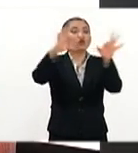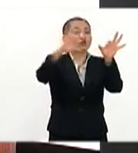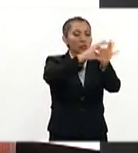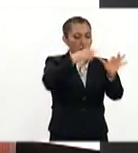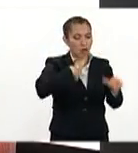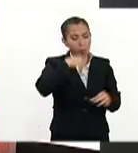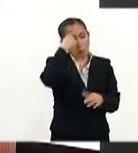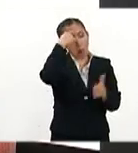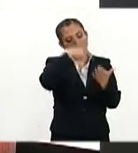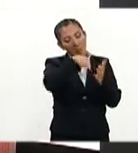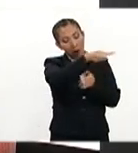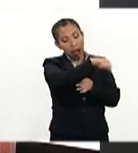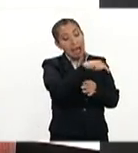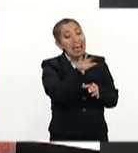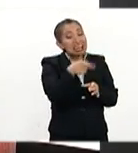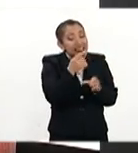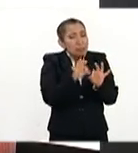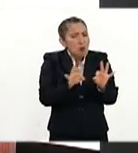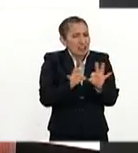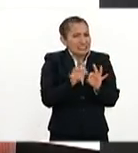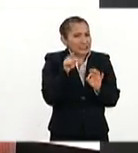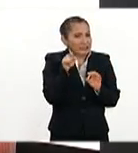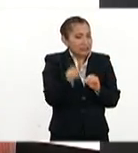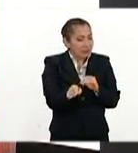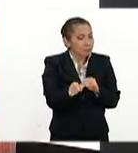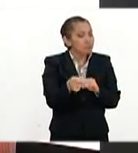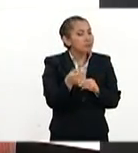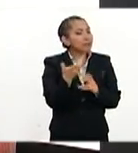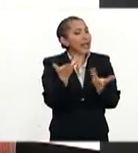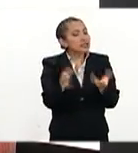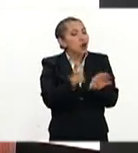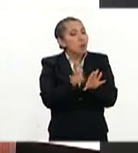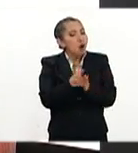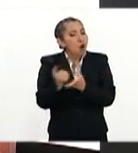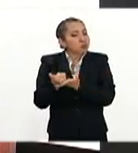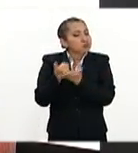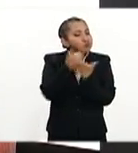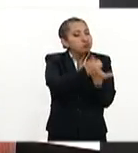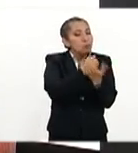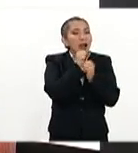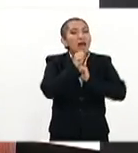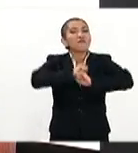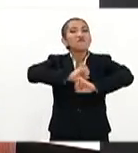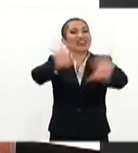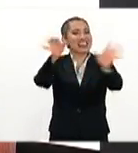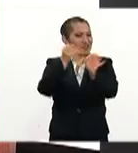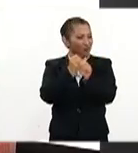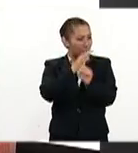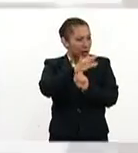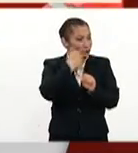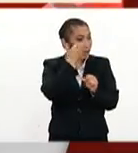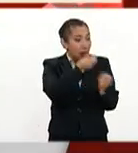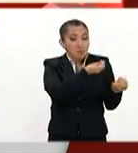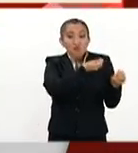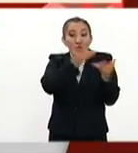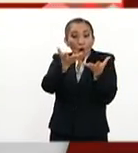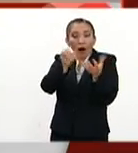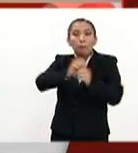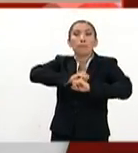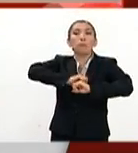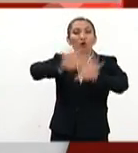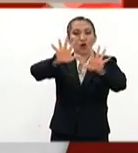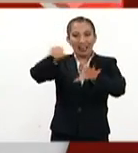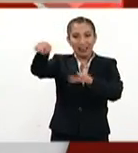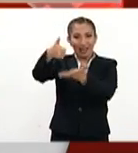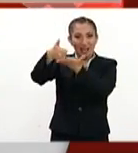Nosotros pensamos que es una parte esencial, son una como un altavoz para toda la información que nosotros quisiéramos difundir. Y